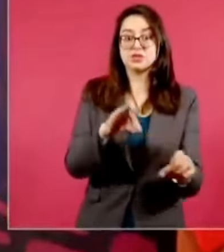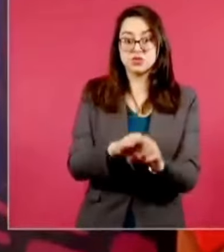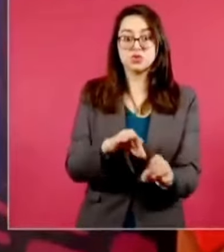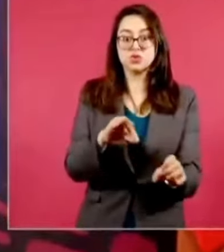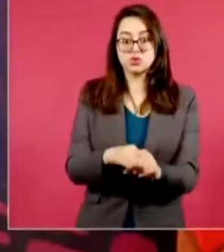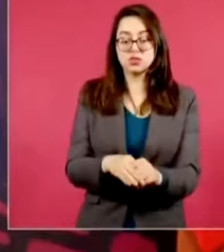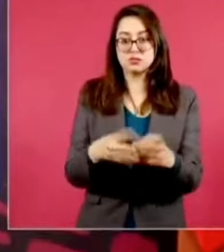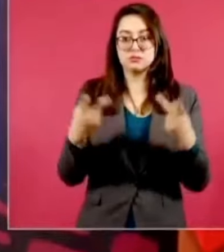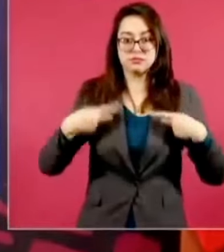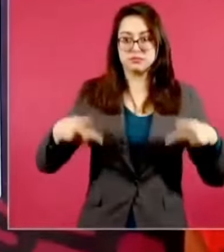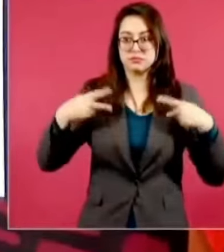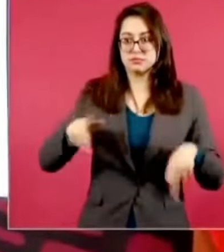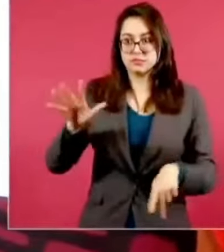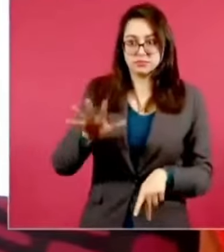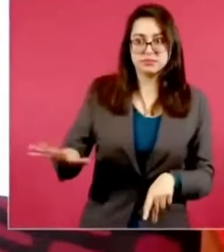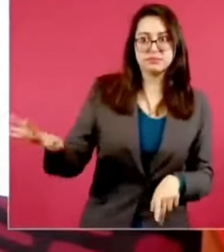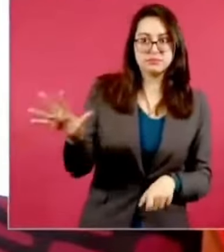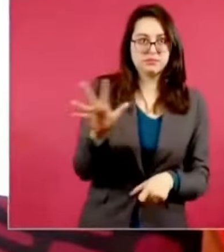va a decidir.